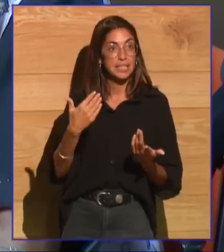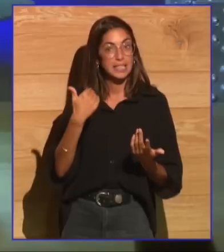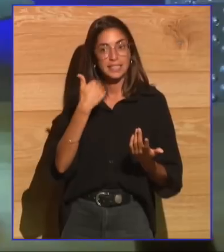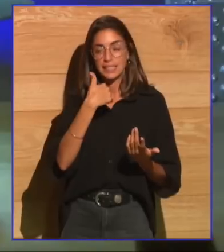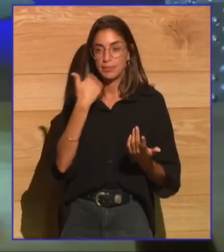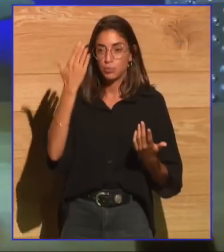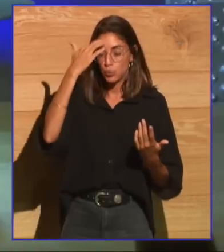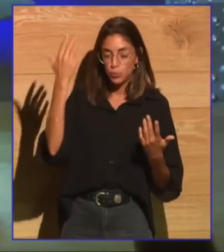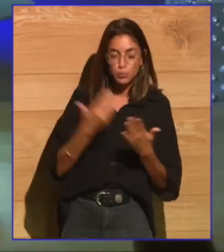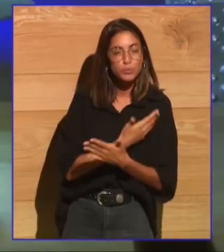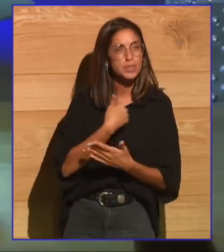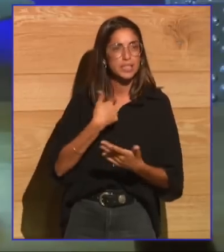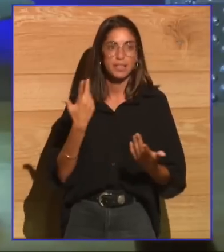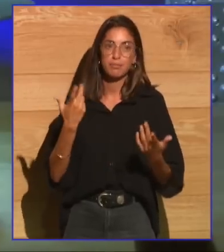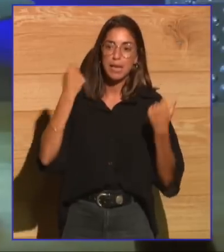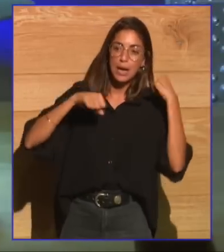actúan